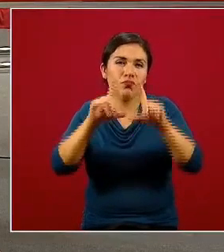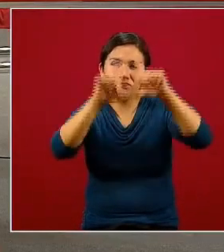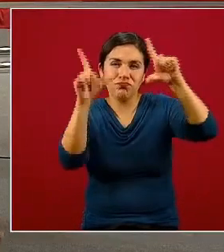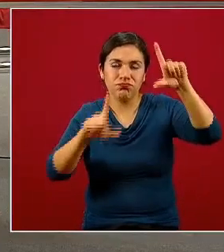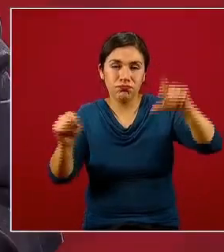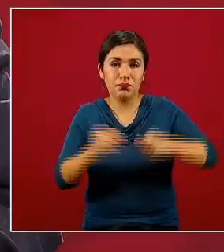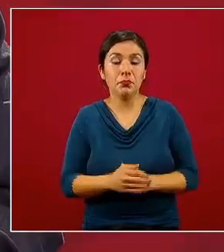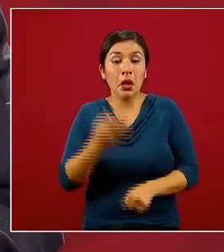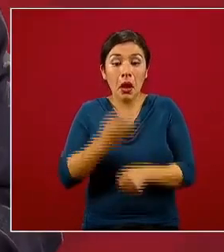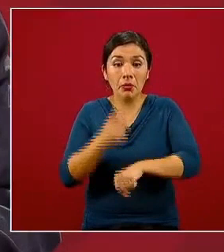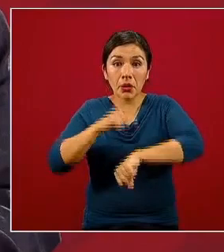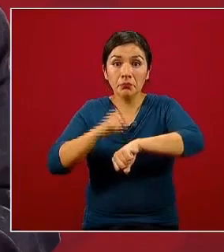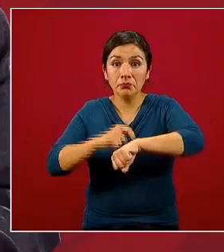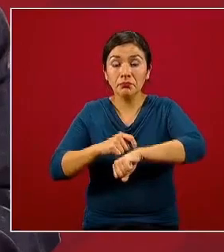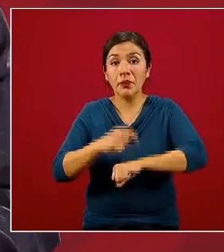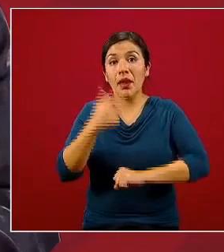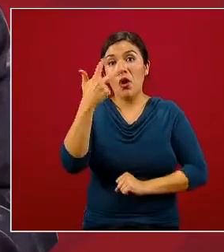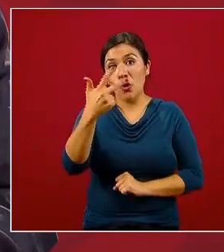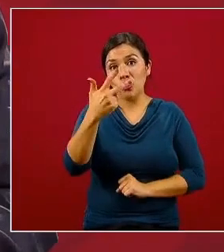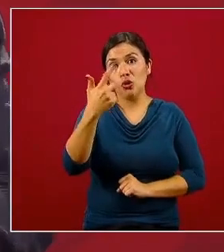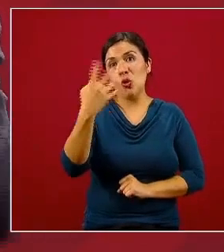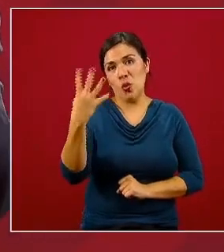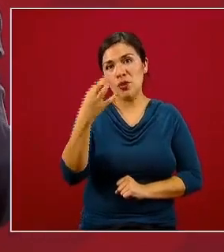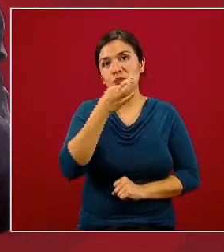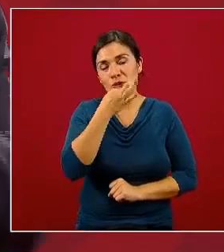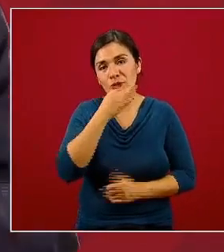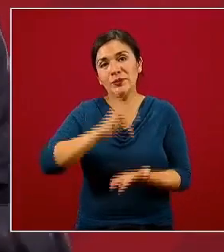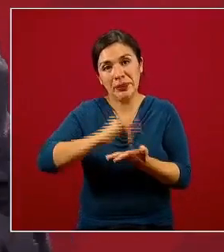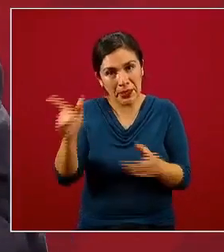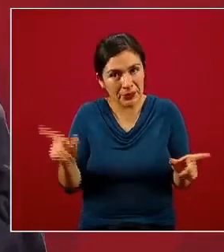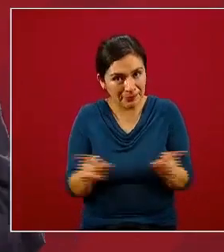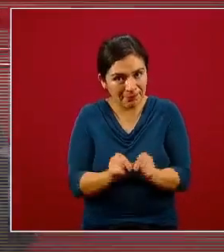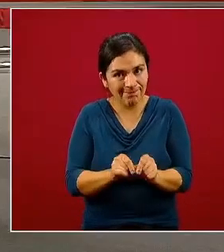las 20:04, nos pasamos 4 minutos. Muchas gracias,